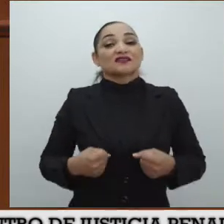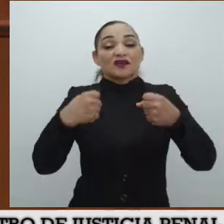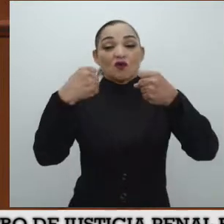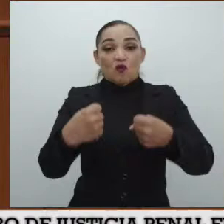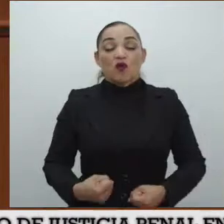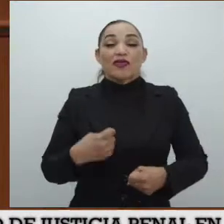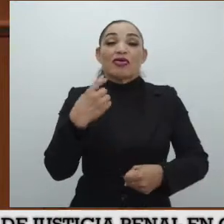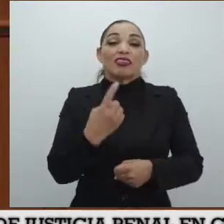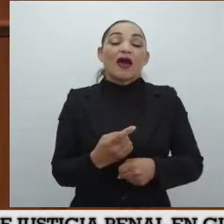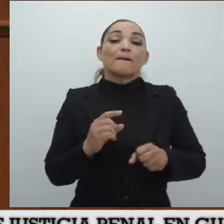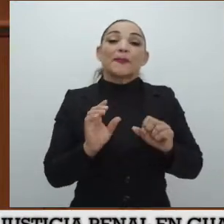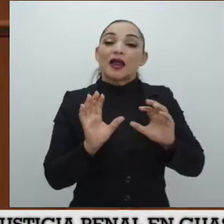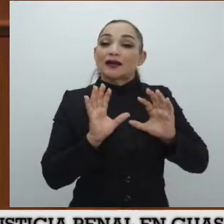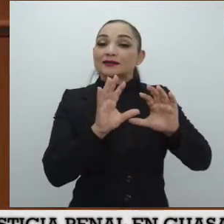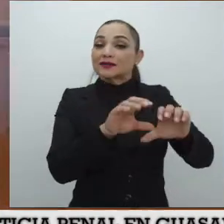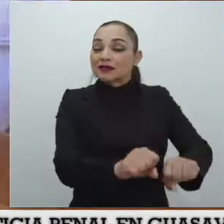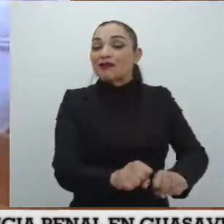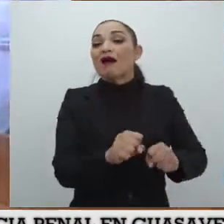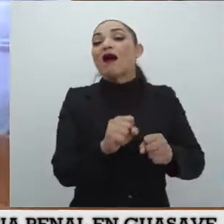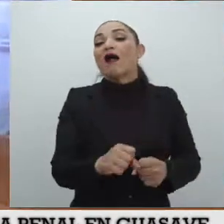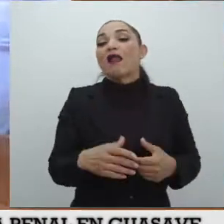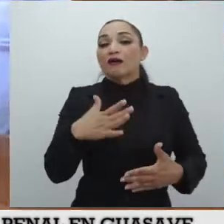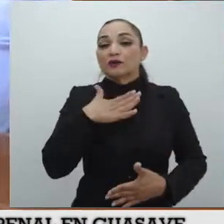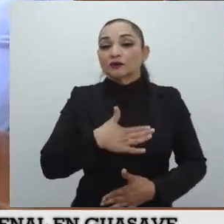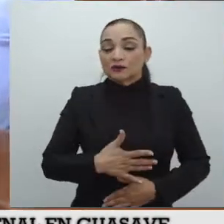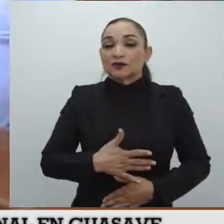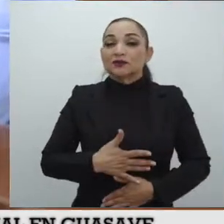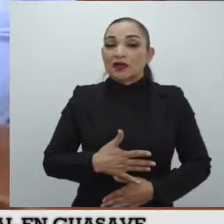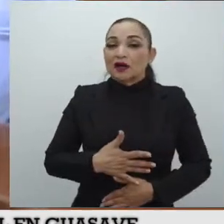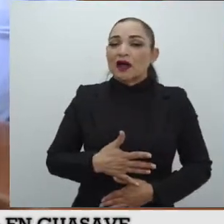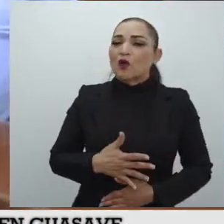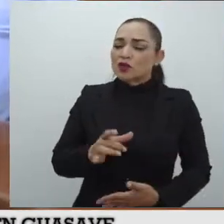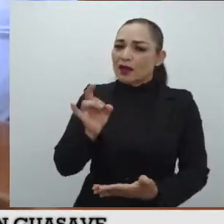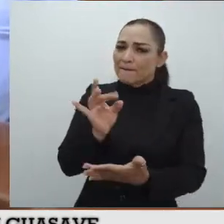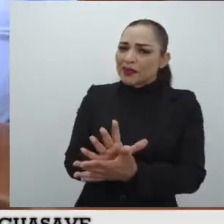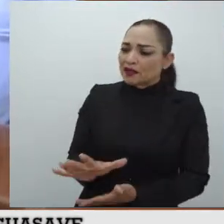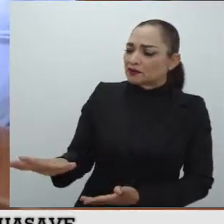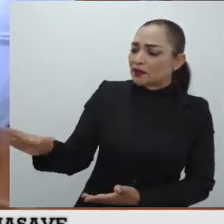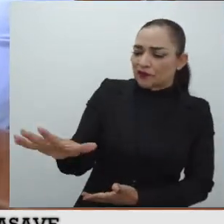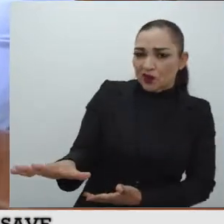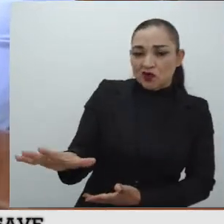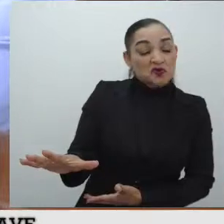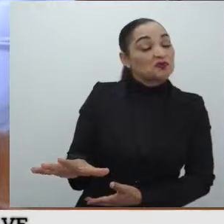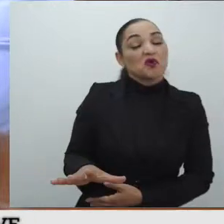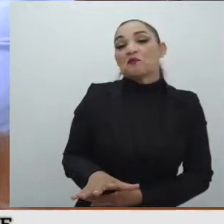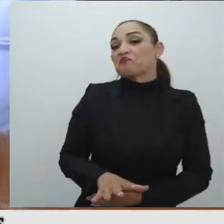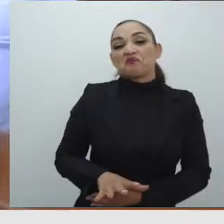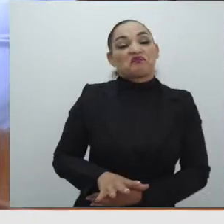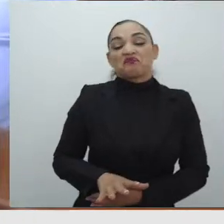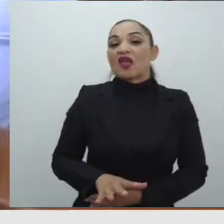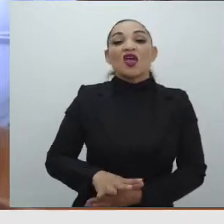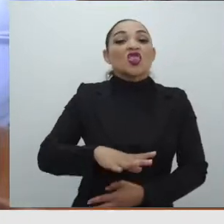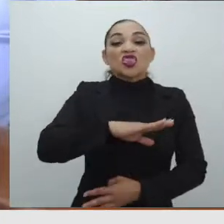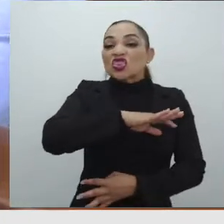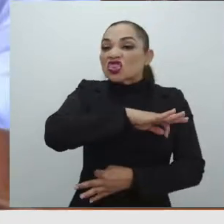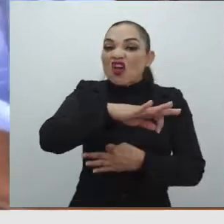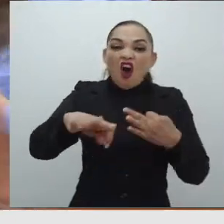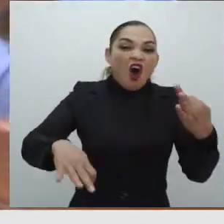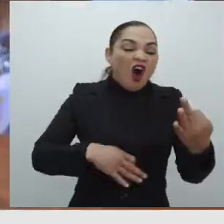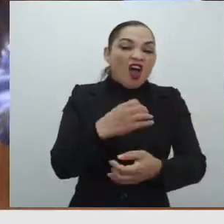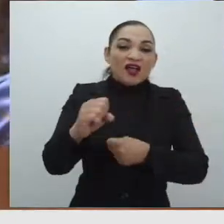justicia no es privativa de un sector, sino de toda la población en general, incluidos obviamente niñas,